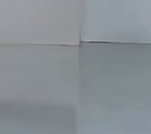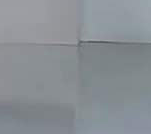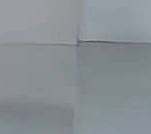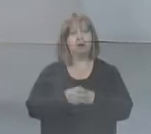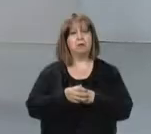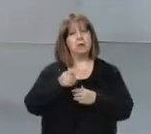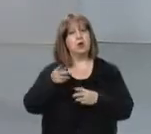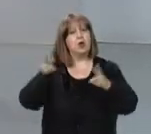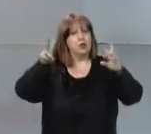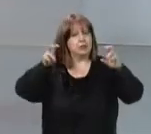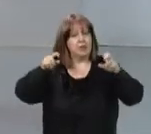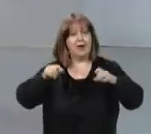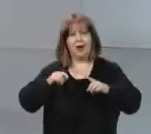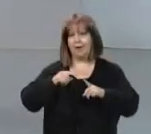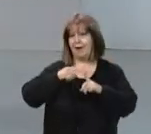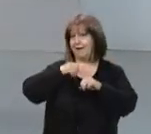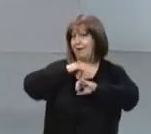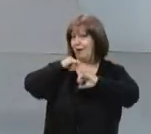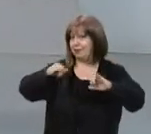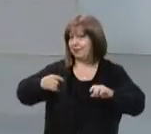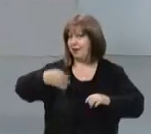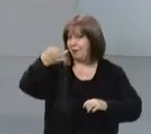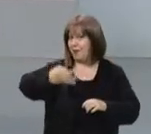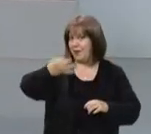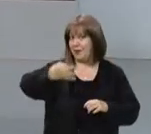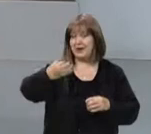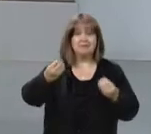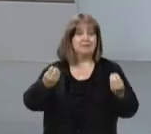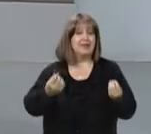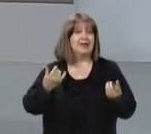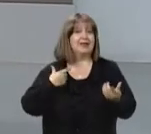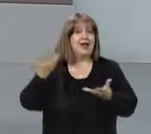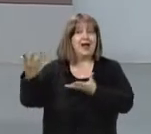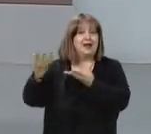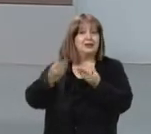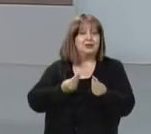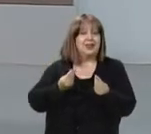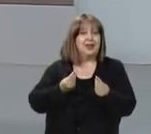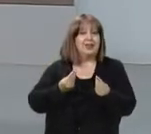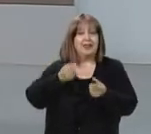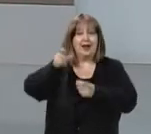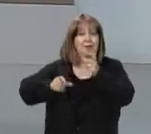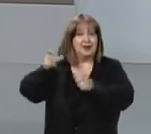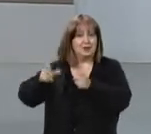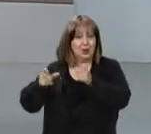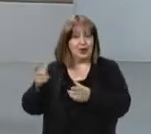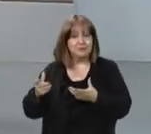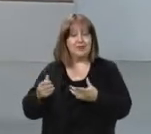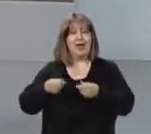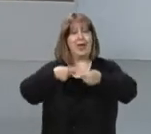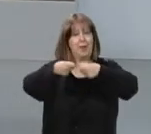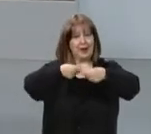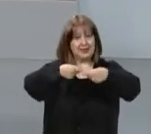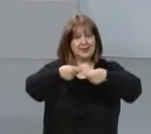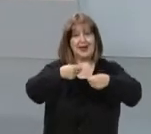Bueno, regresamos con una muy buena noticia. Exactamente. Que tiene que ver con la ayuda que ha generado mucha gente, no solamente empresarios de